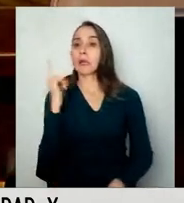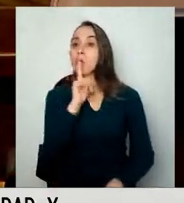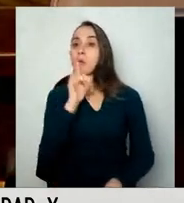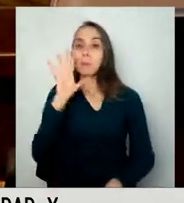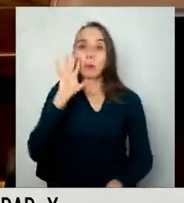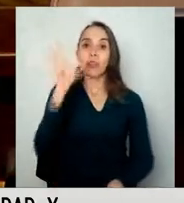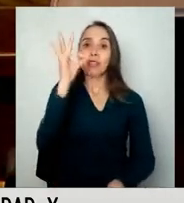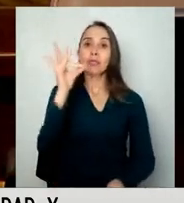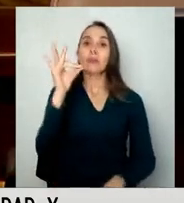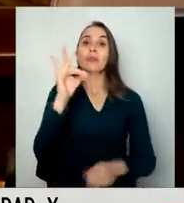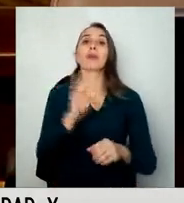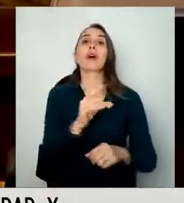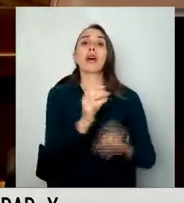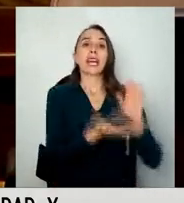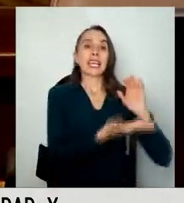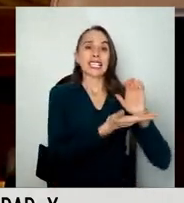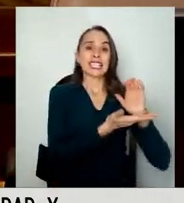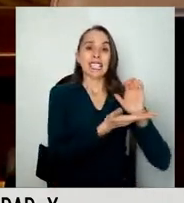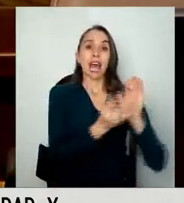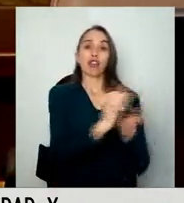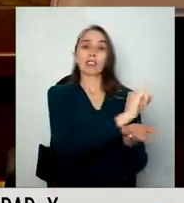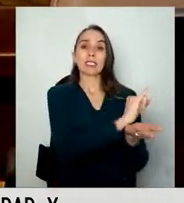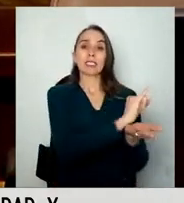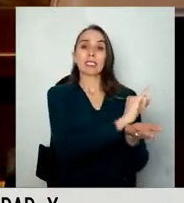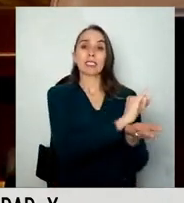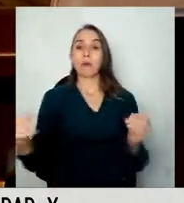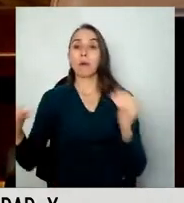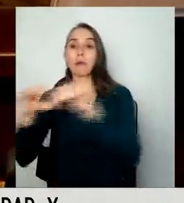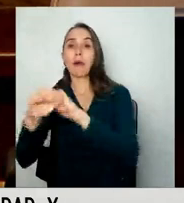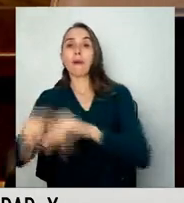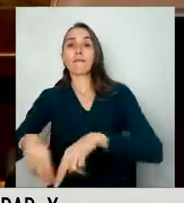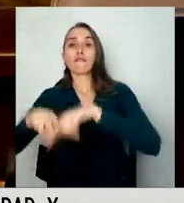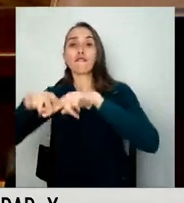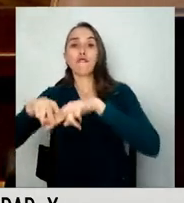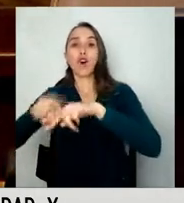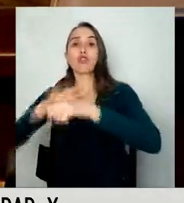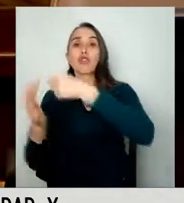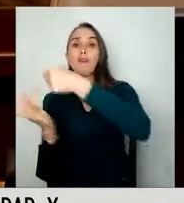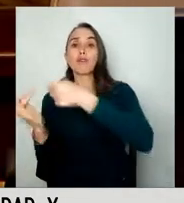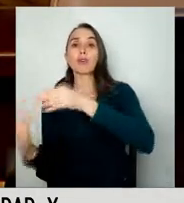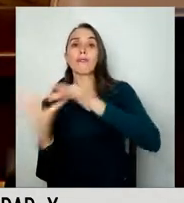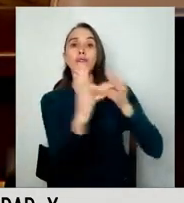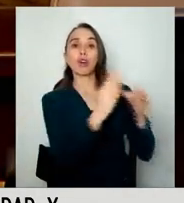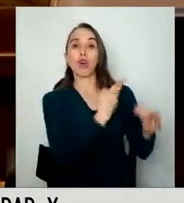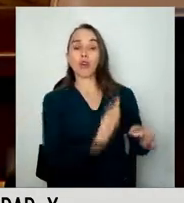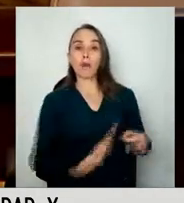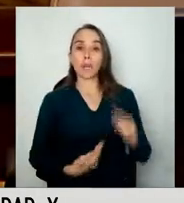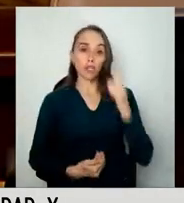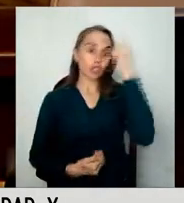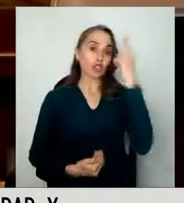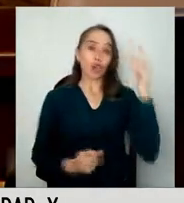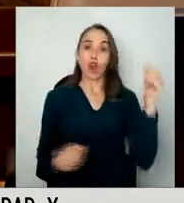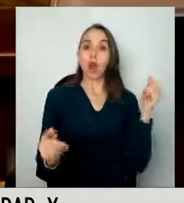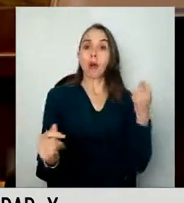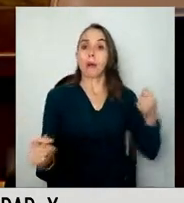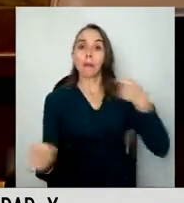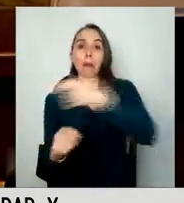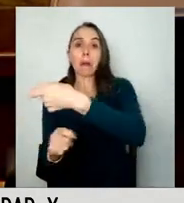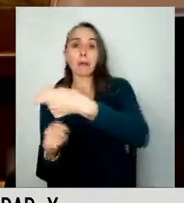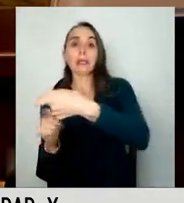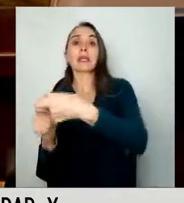de traspasos recursos a diversas fundaciones ligadas a este gobierno de manera discrecional por parte de autoridades locales